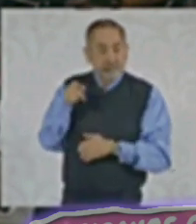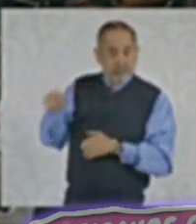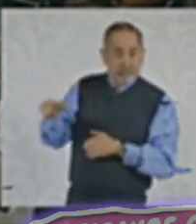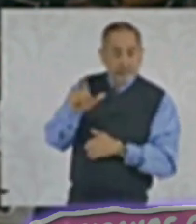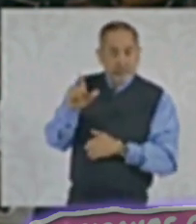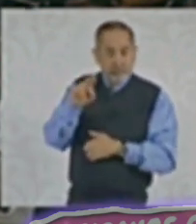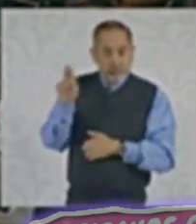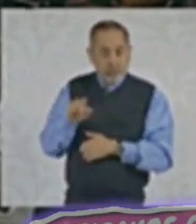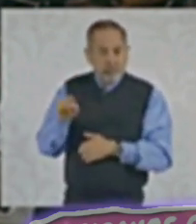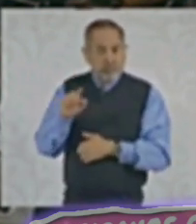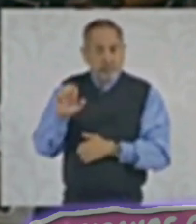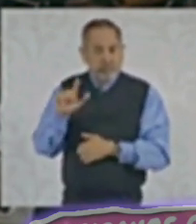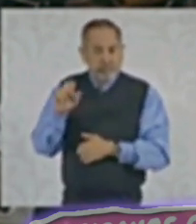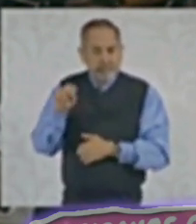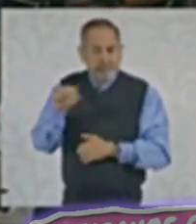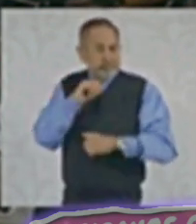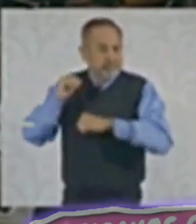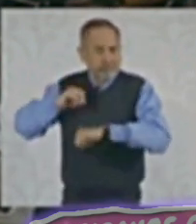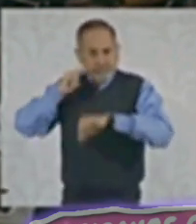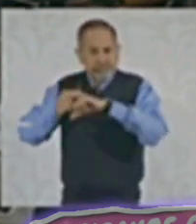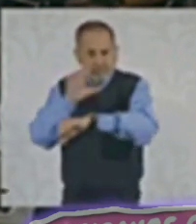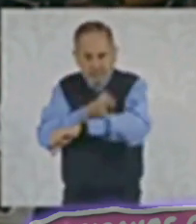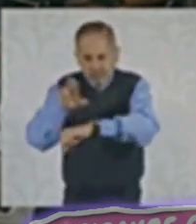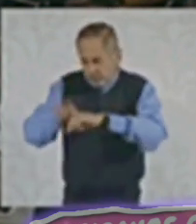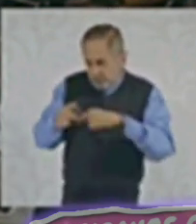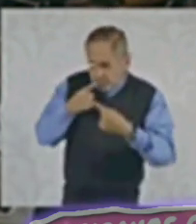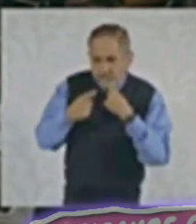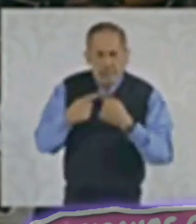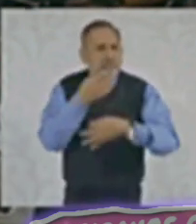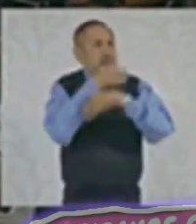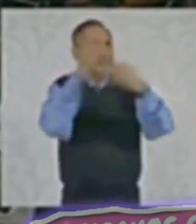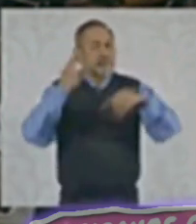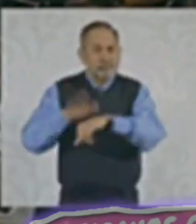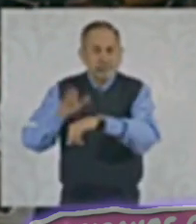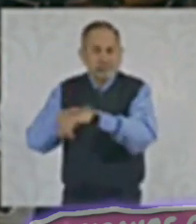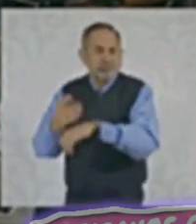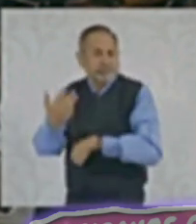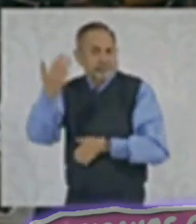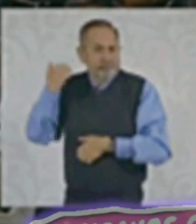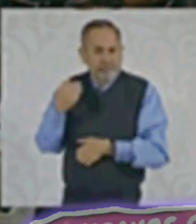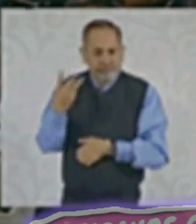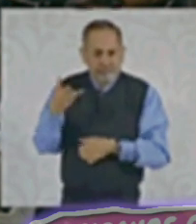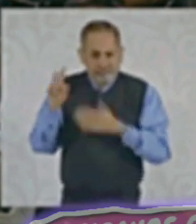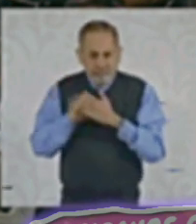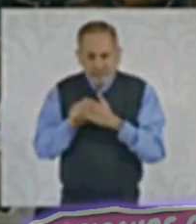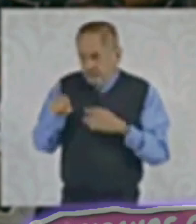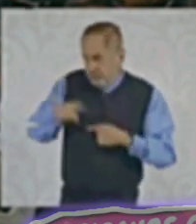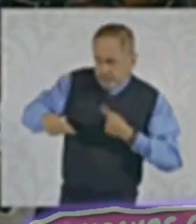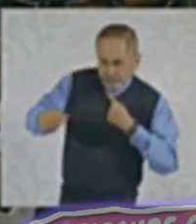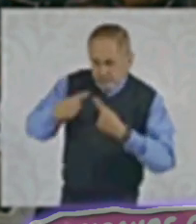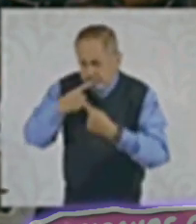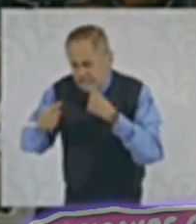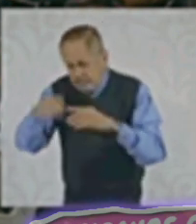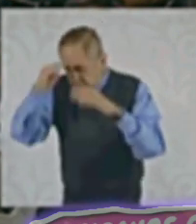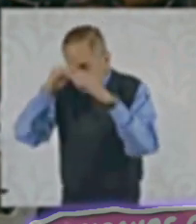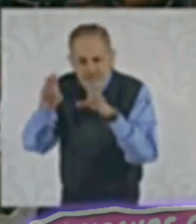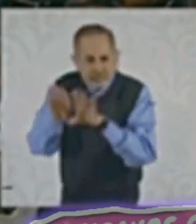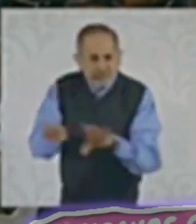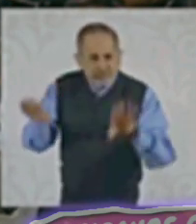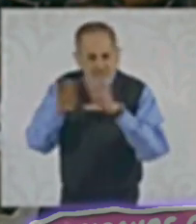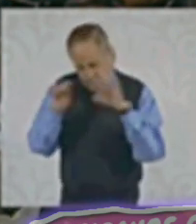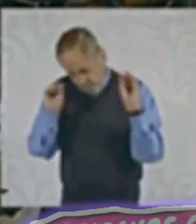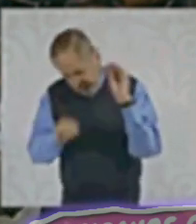trabajo prácticamente desde que la anunciamos, hace como 3 meses. Han estado trabajando de manera muy